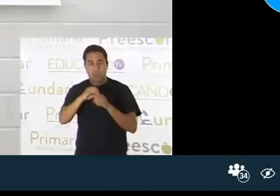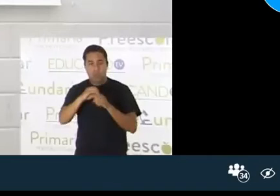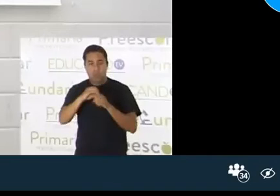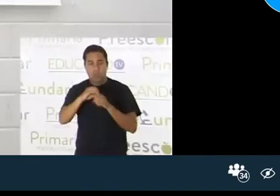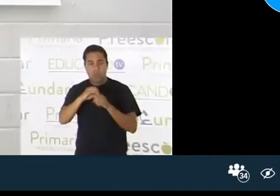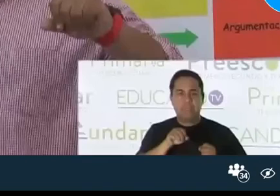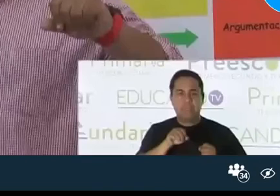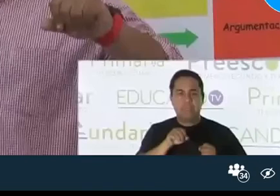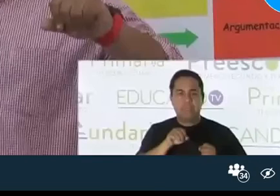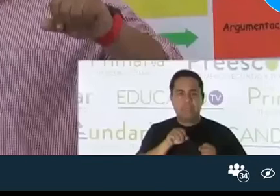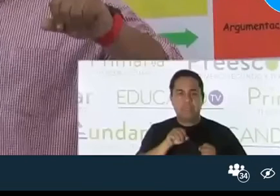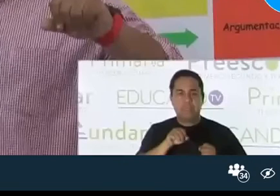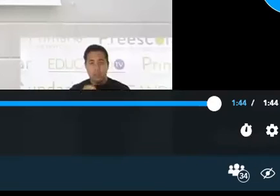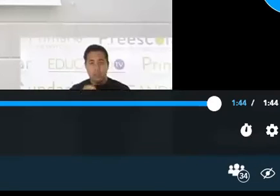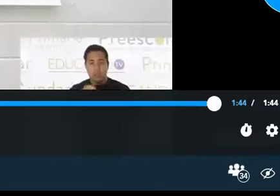escuela.